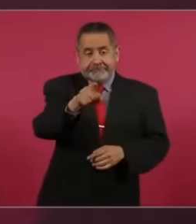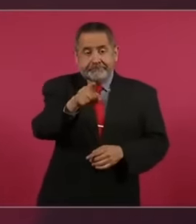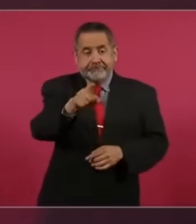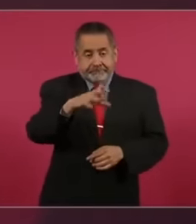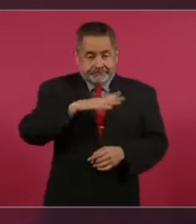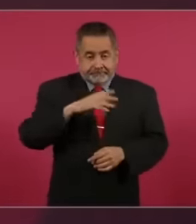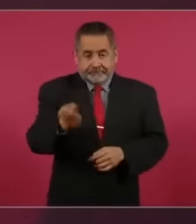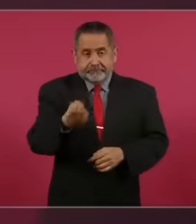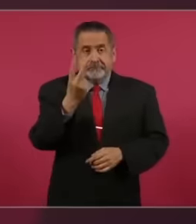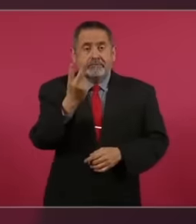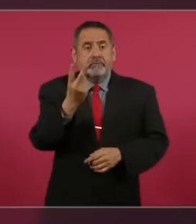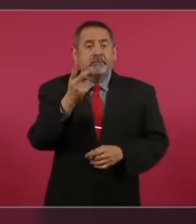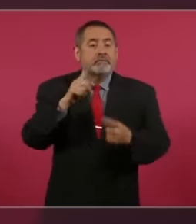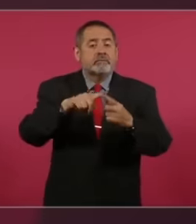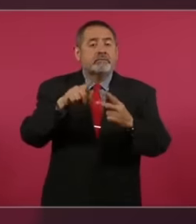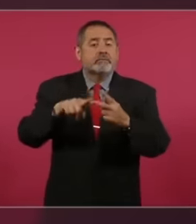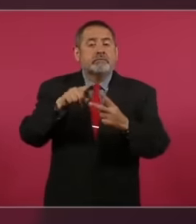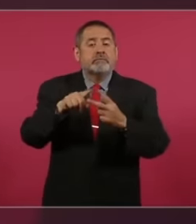hay dos